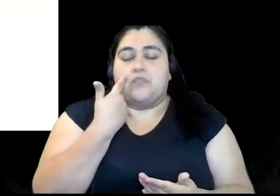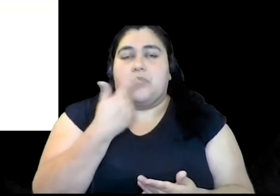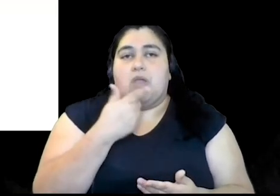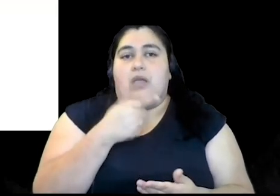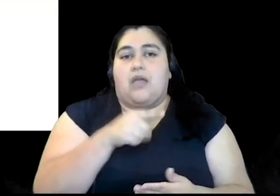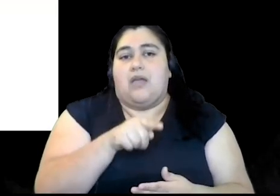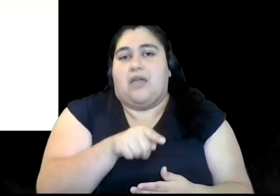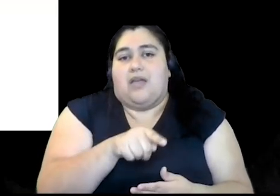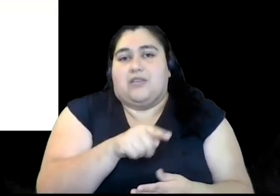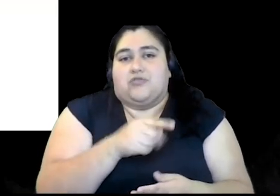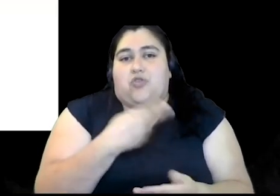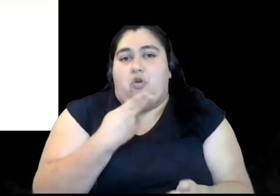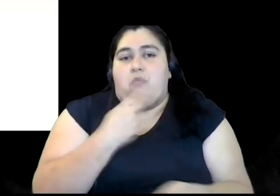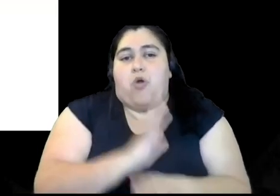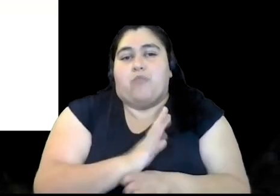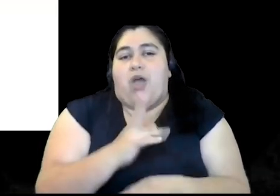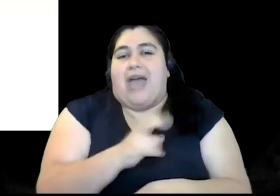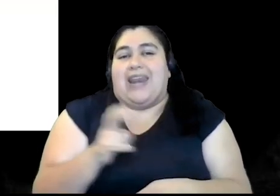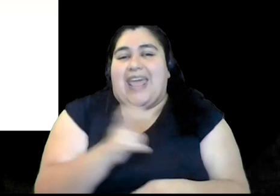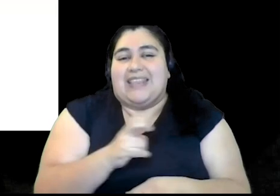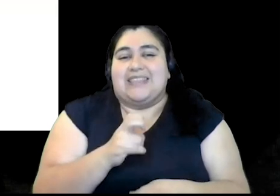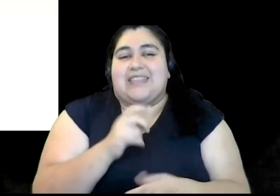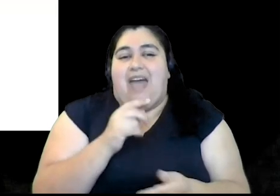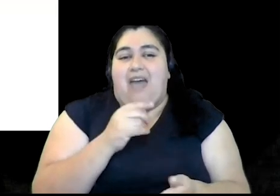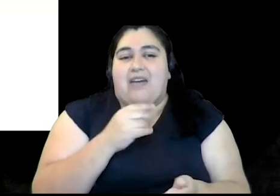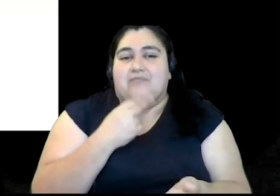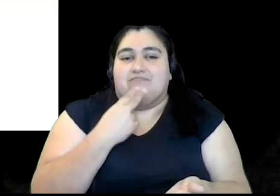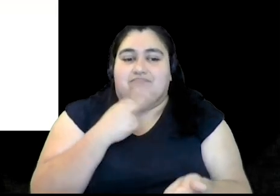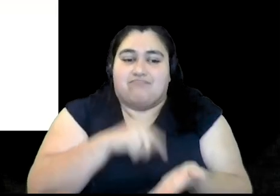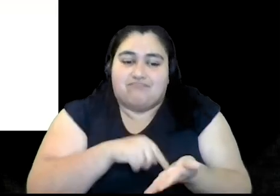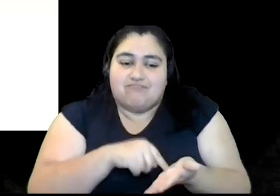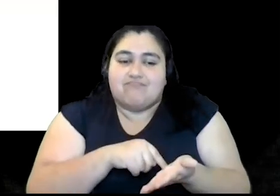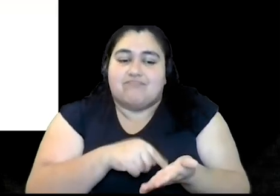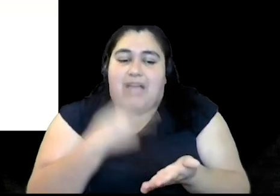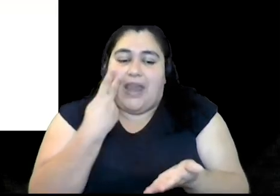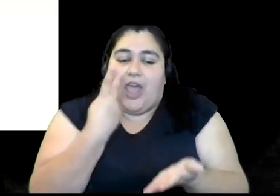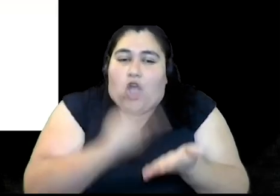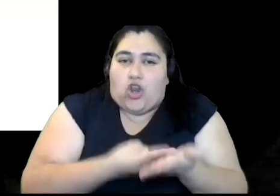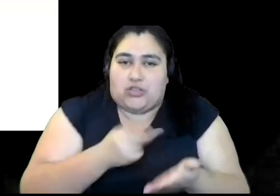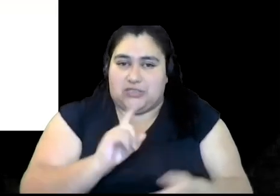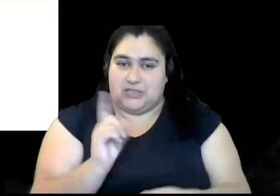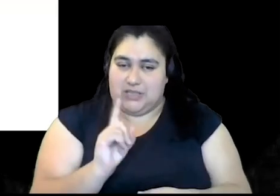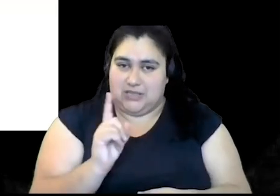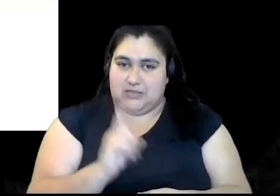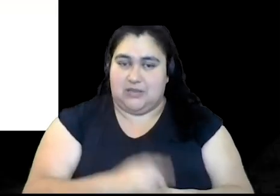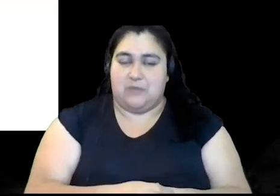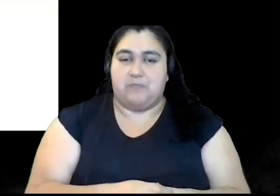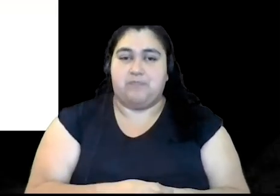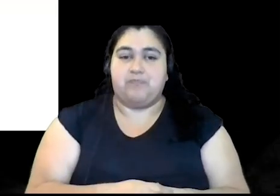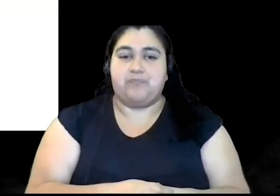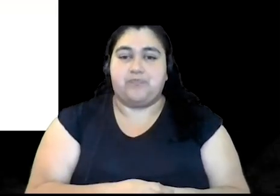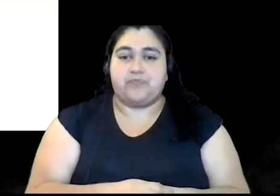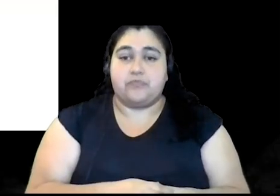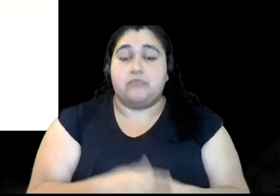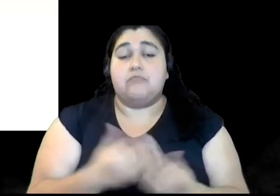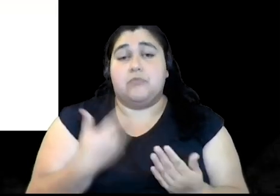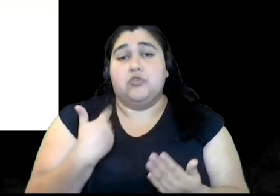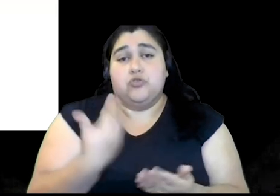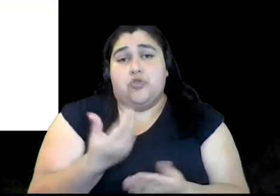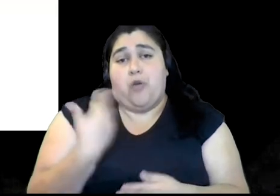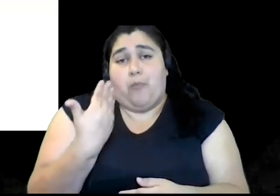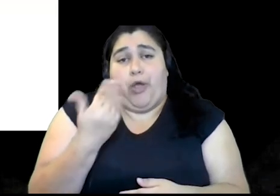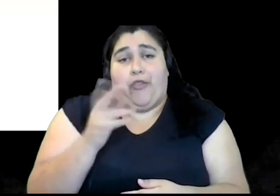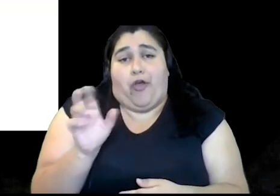generan renta grabada, porque no está reconocida renta por tenencia. Yo puedo tener